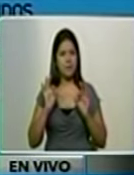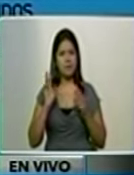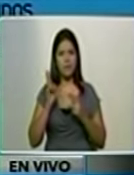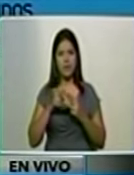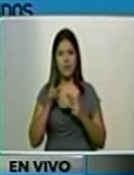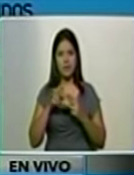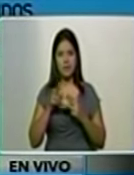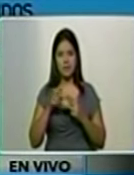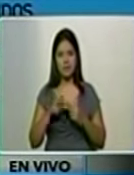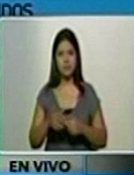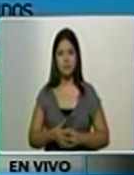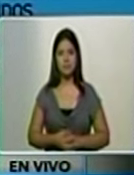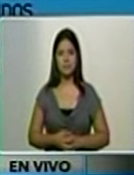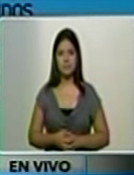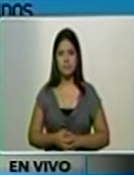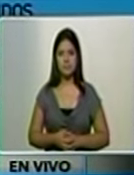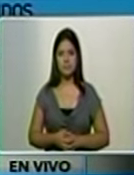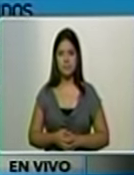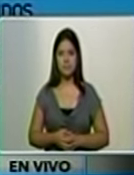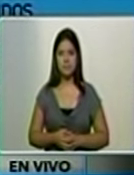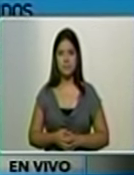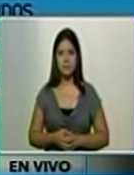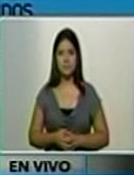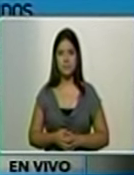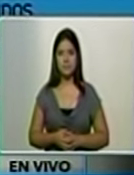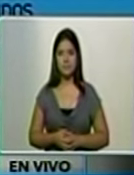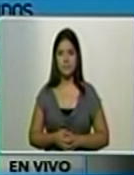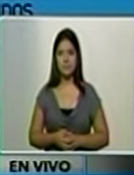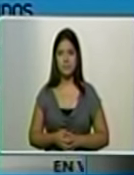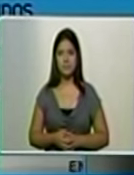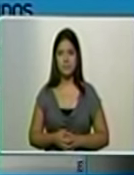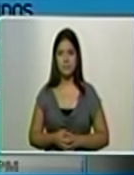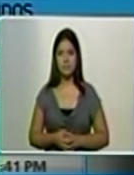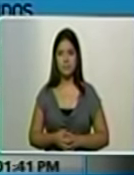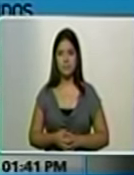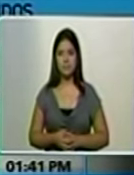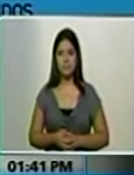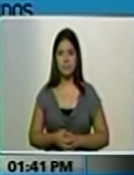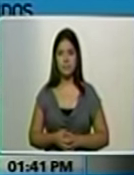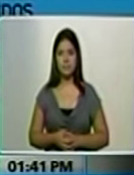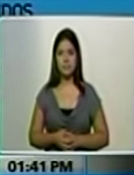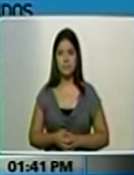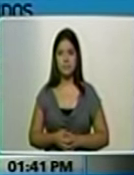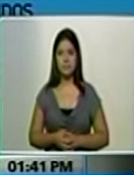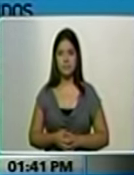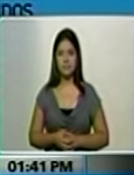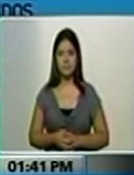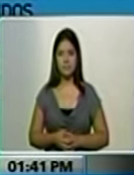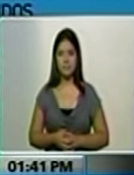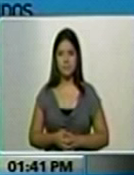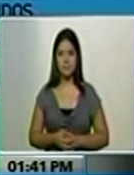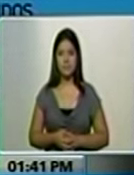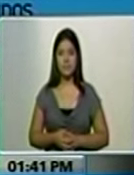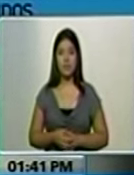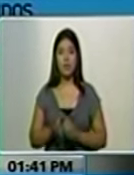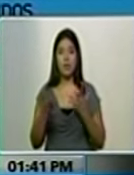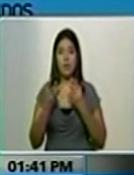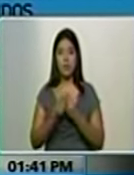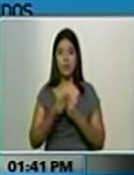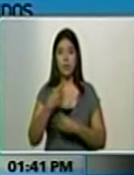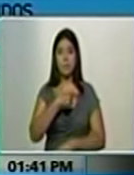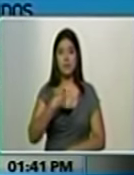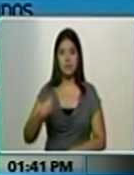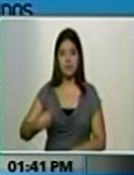específicamente, una decisión firme del gobierno bolivariano en la dirección del comandante